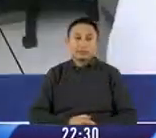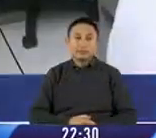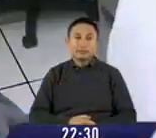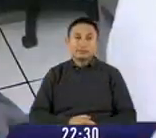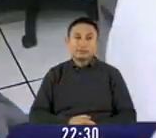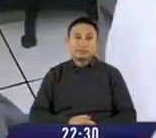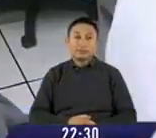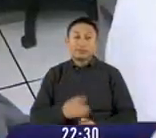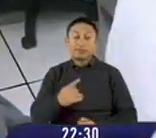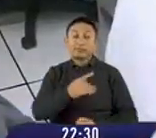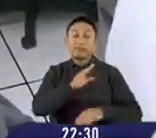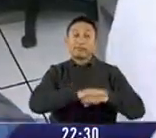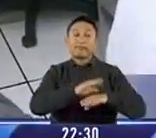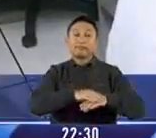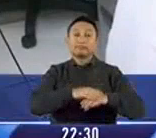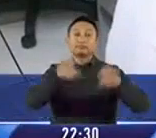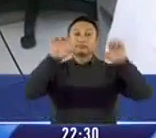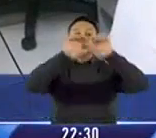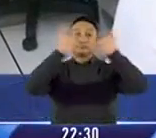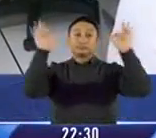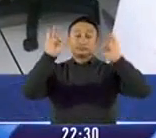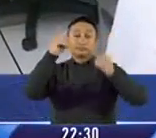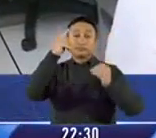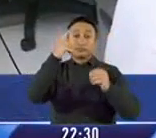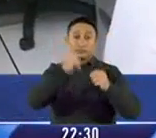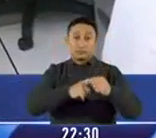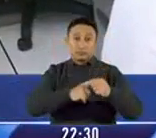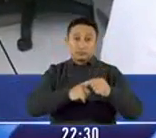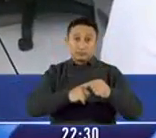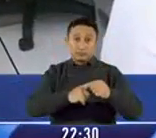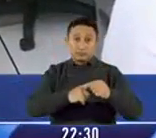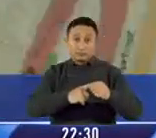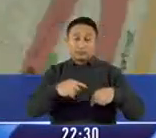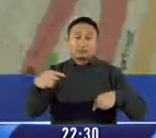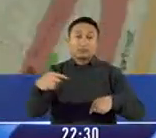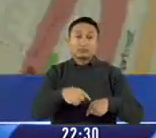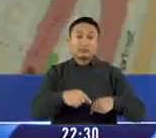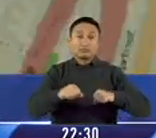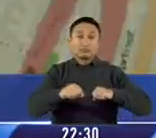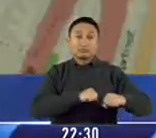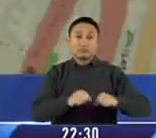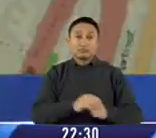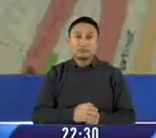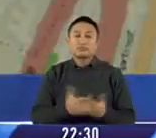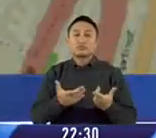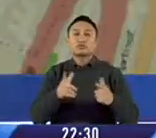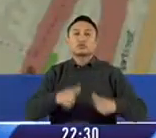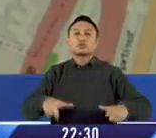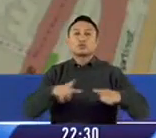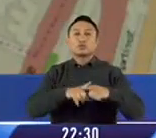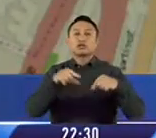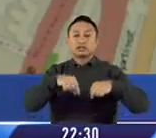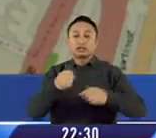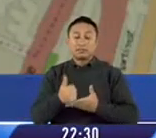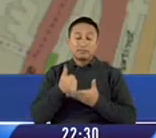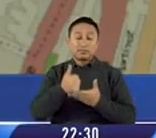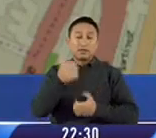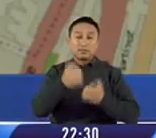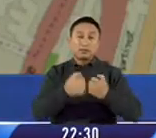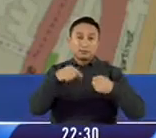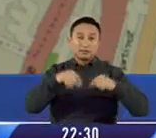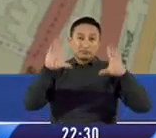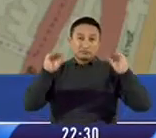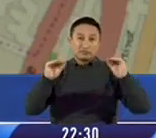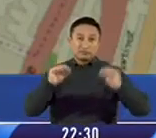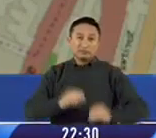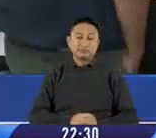Es en base a la lista de la empresa eléctrica de Quito que el Centro de Gestión de la Movilidad identifica las intersecciones que se verán afectadas por los